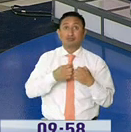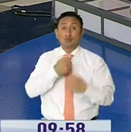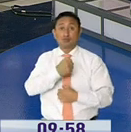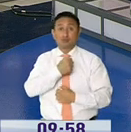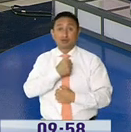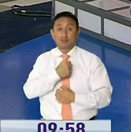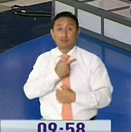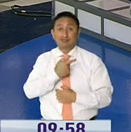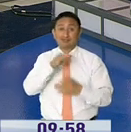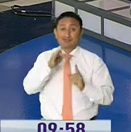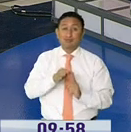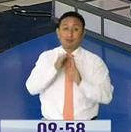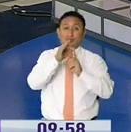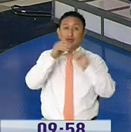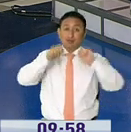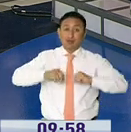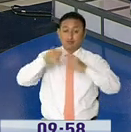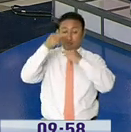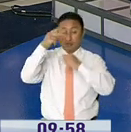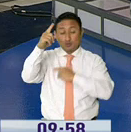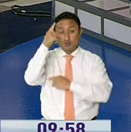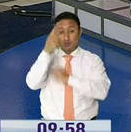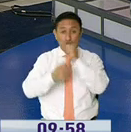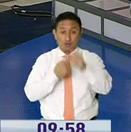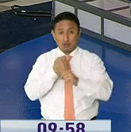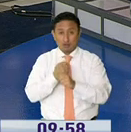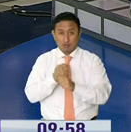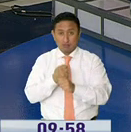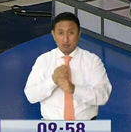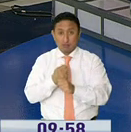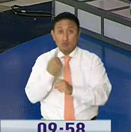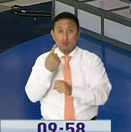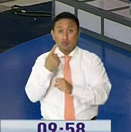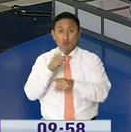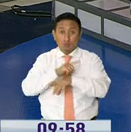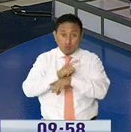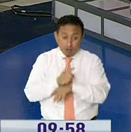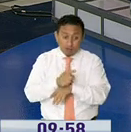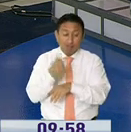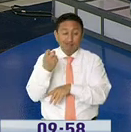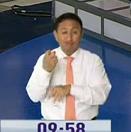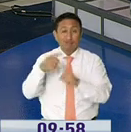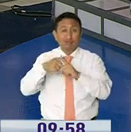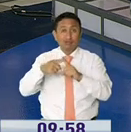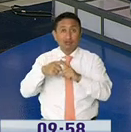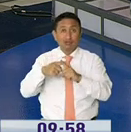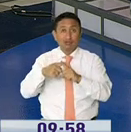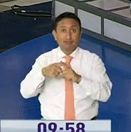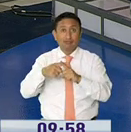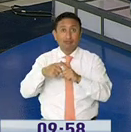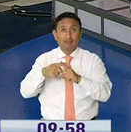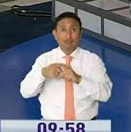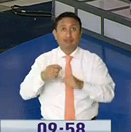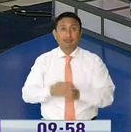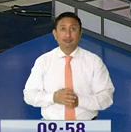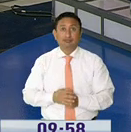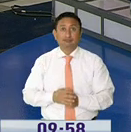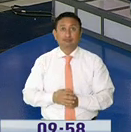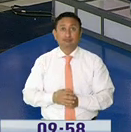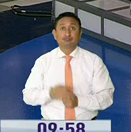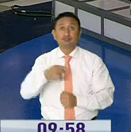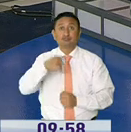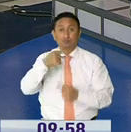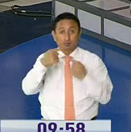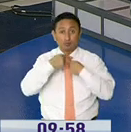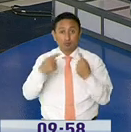periodístico y emisiones especiales, boletines cada hora a partir de las 10 de la mañana, 12:30, emisión del mediodía de nuestro